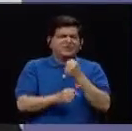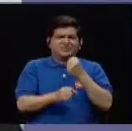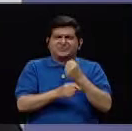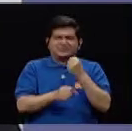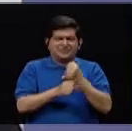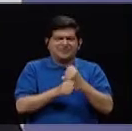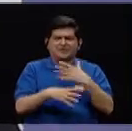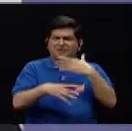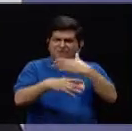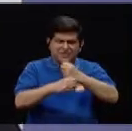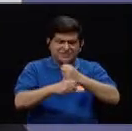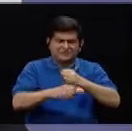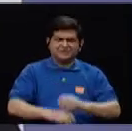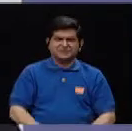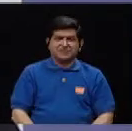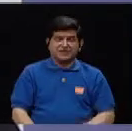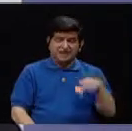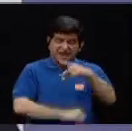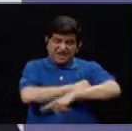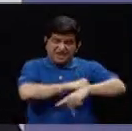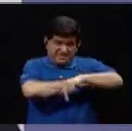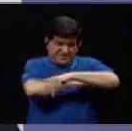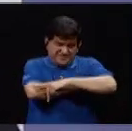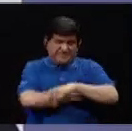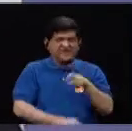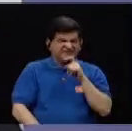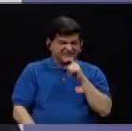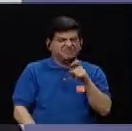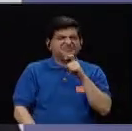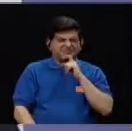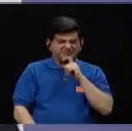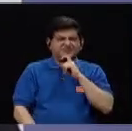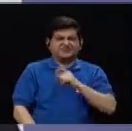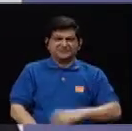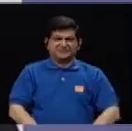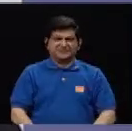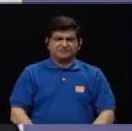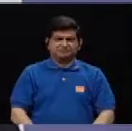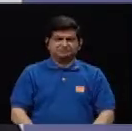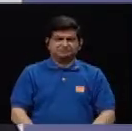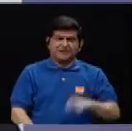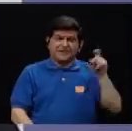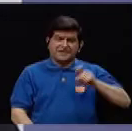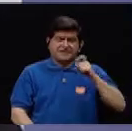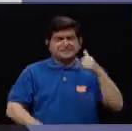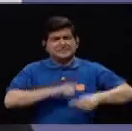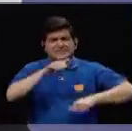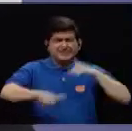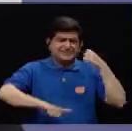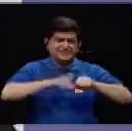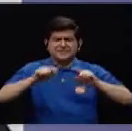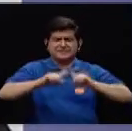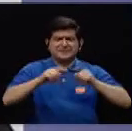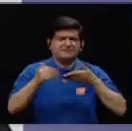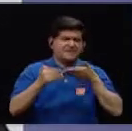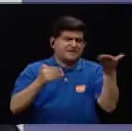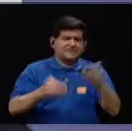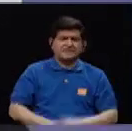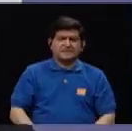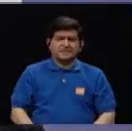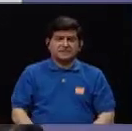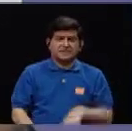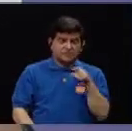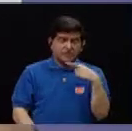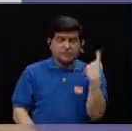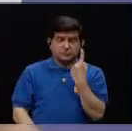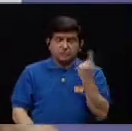trabajar en lo que trabajo, aunque en este país un poco difícil porque hay que batallar con muchas cosas para que